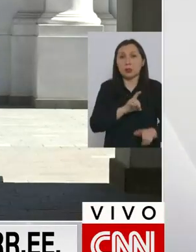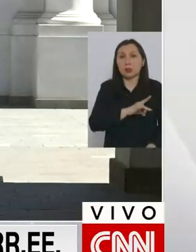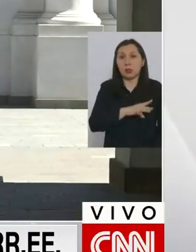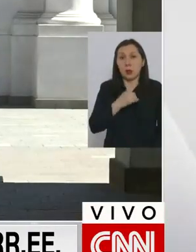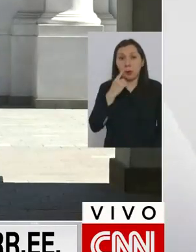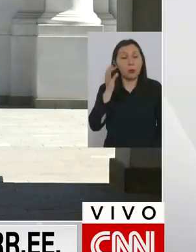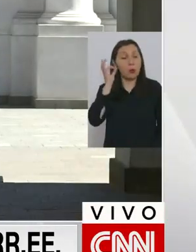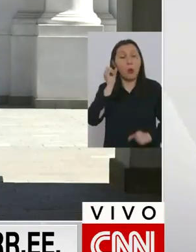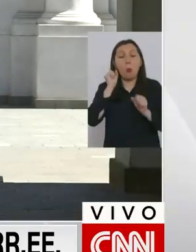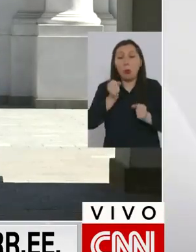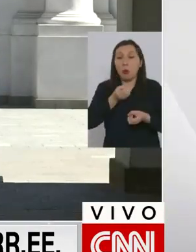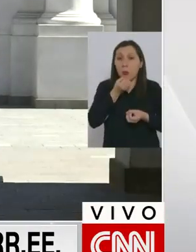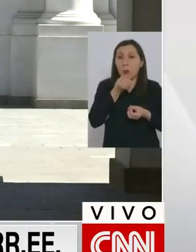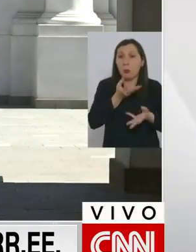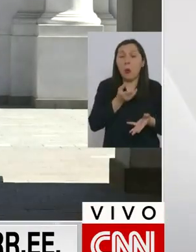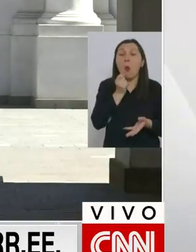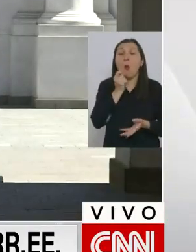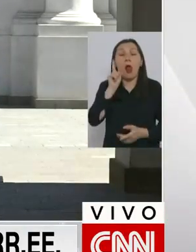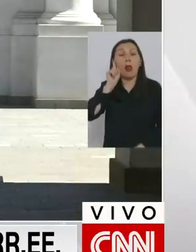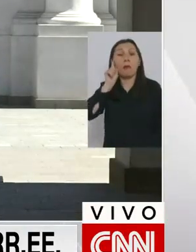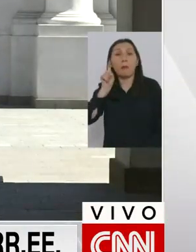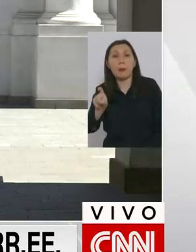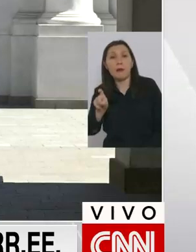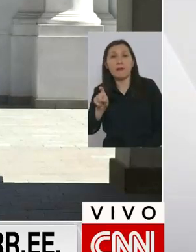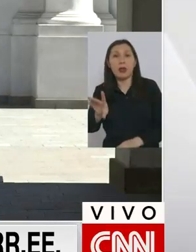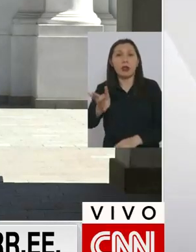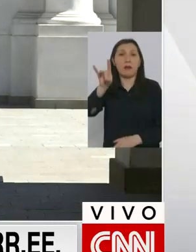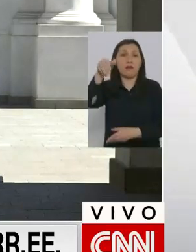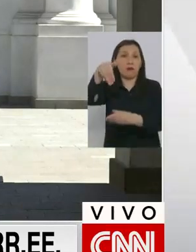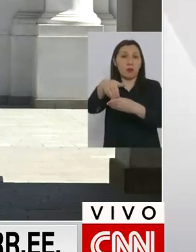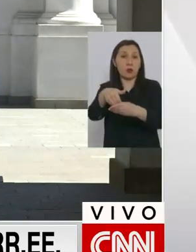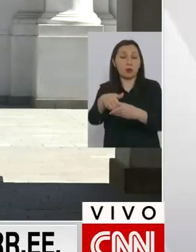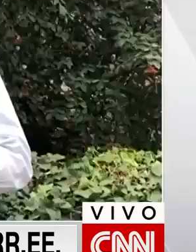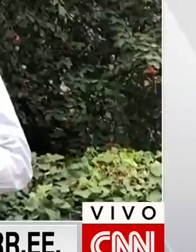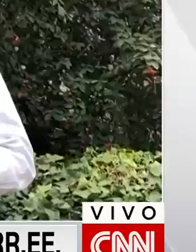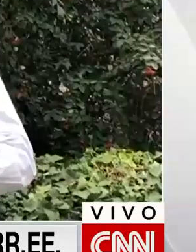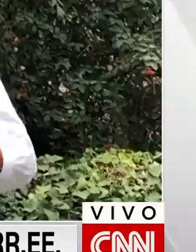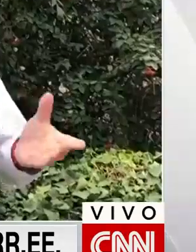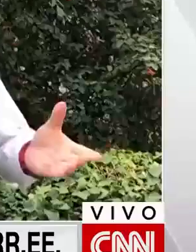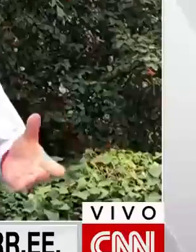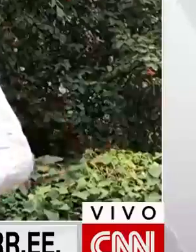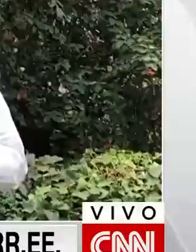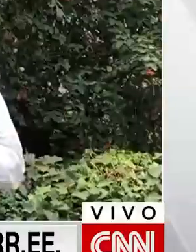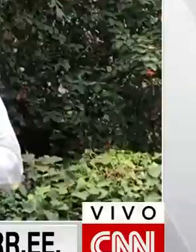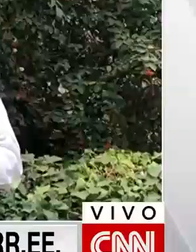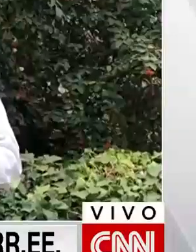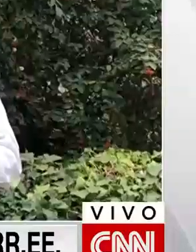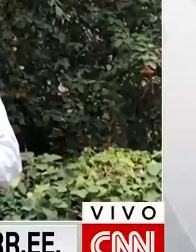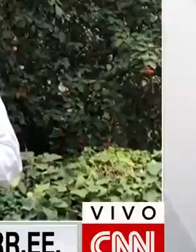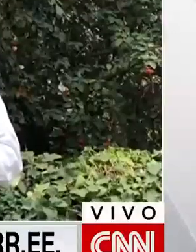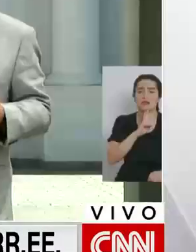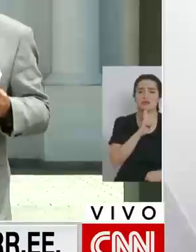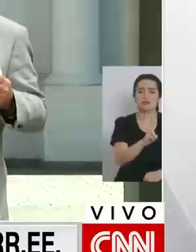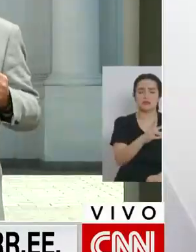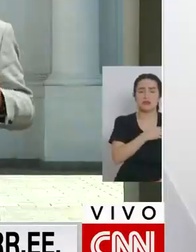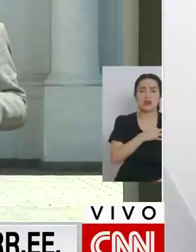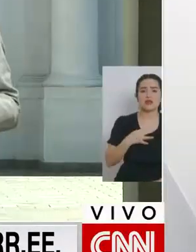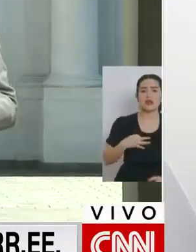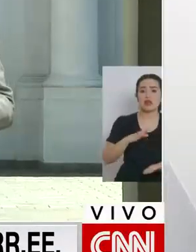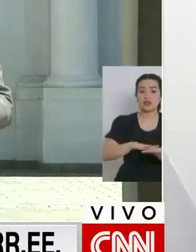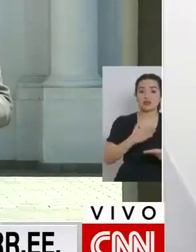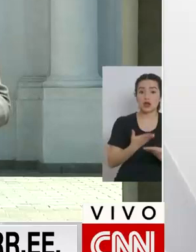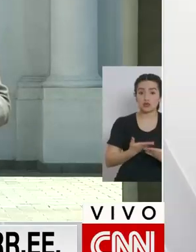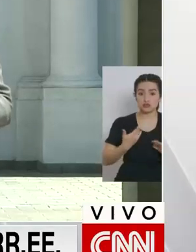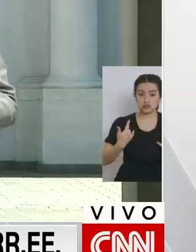que un ministro de Estado deja su cargo, de tal manera que perfectamente, tal como lo han anunciado algunos colegas, puede darse